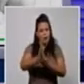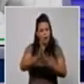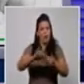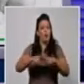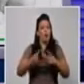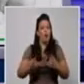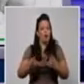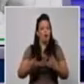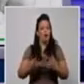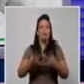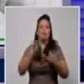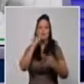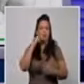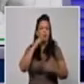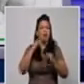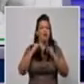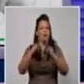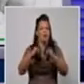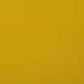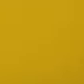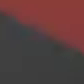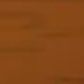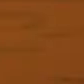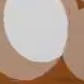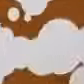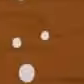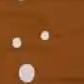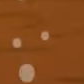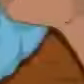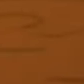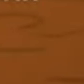más informaciones que compartir.